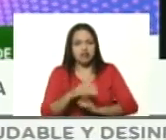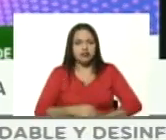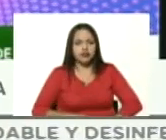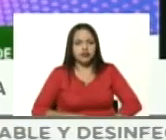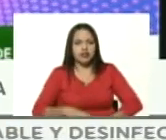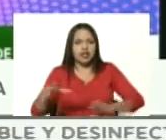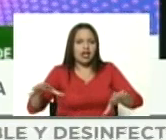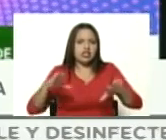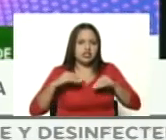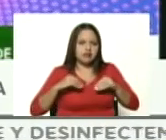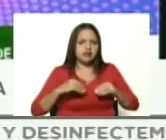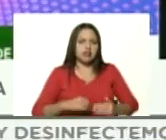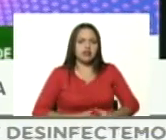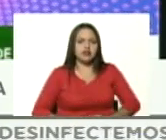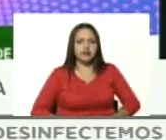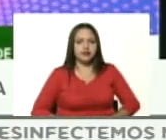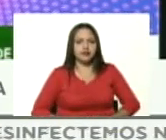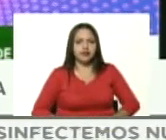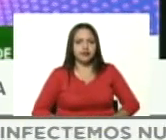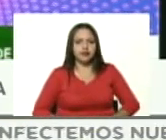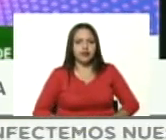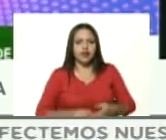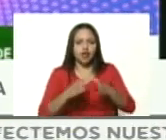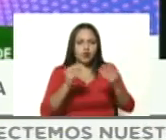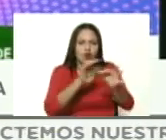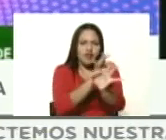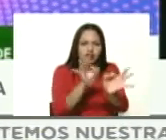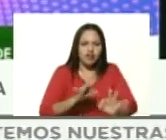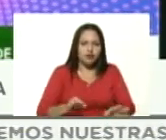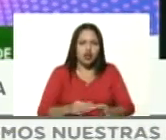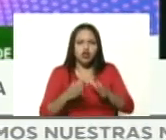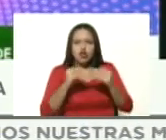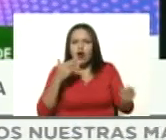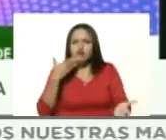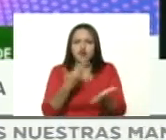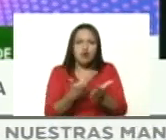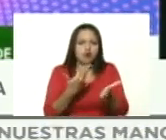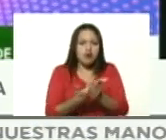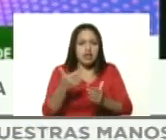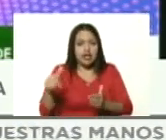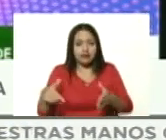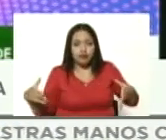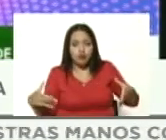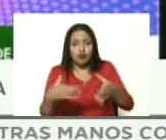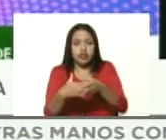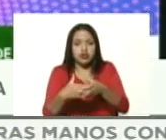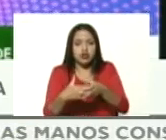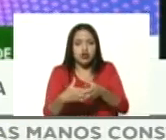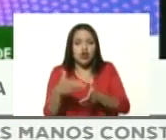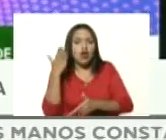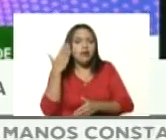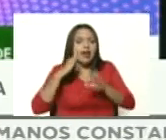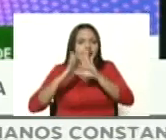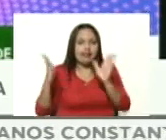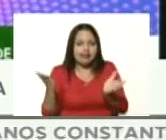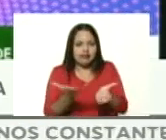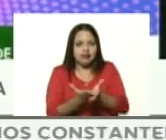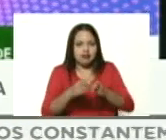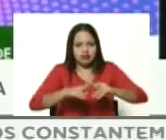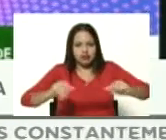asuma en toda su magnitud todas las propuestas de este reencuentro con la Pachamama.